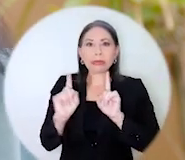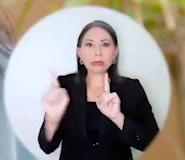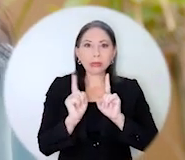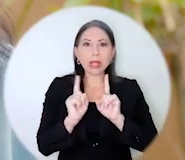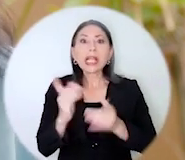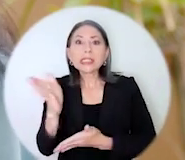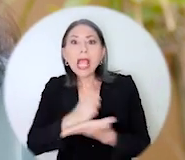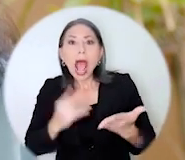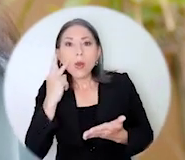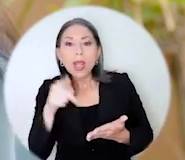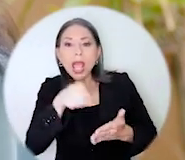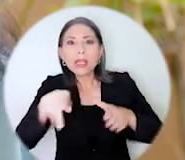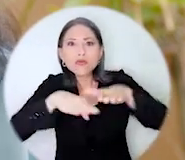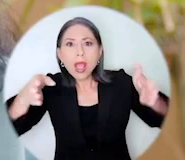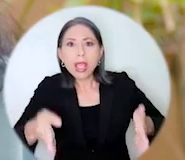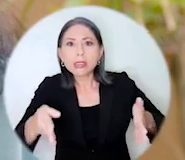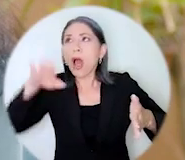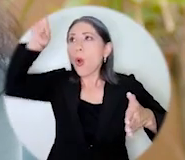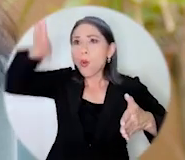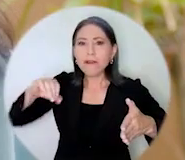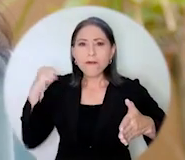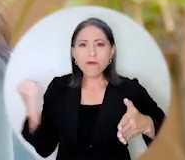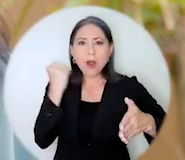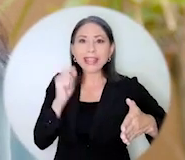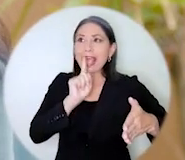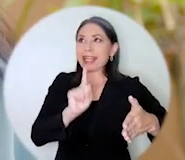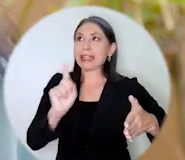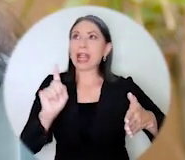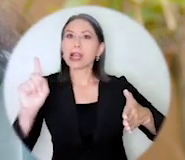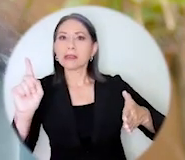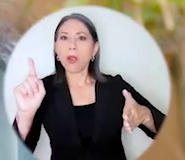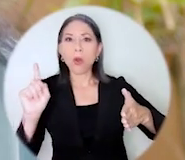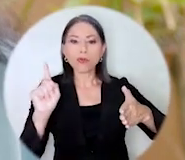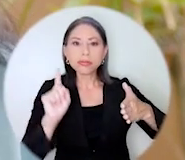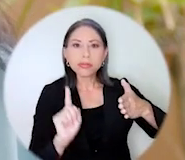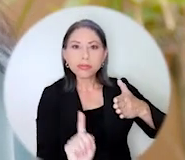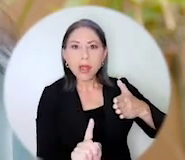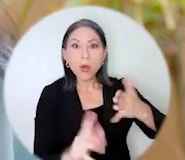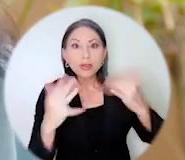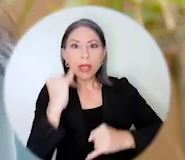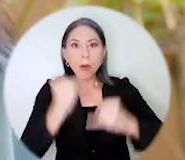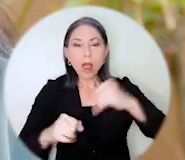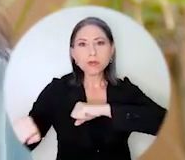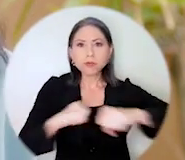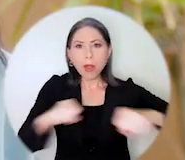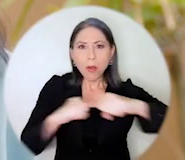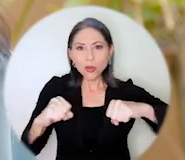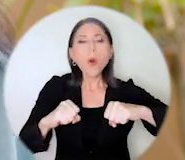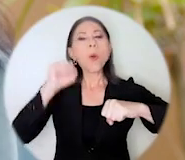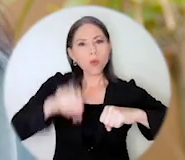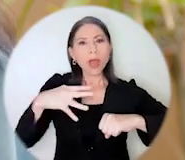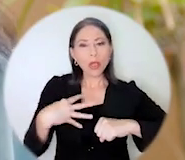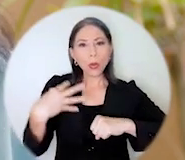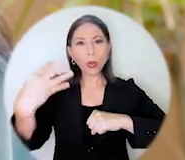mueble robusto o una mesa, acercarnos o colocarnos debajo de este tipo de muebles. Después de que sucede la sacudida, entonces sí se